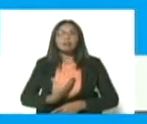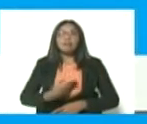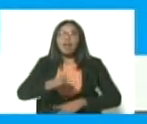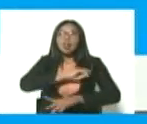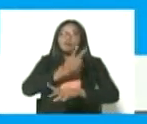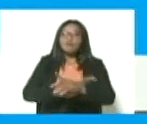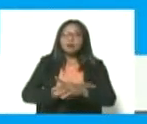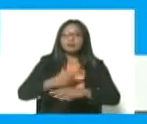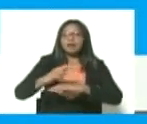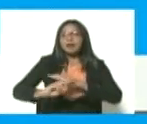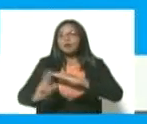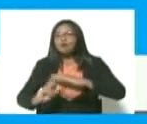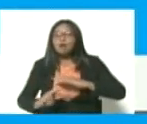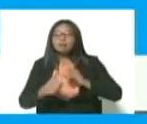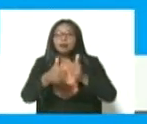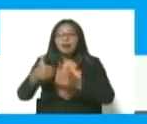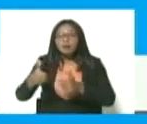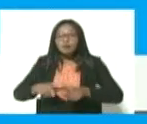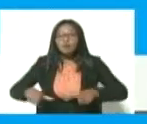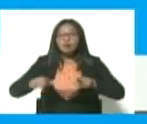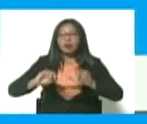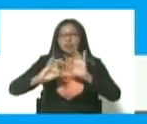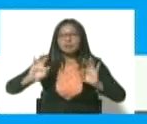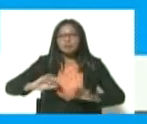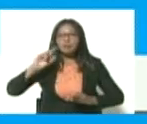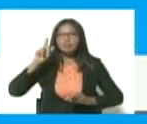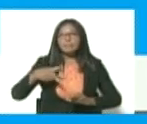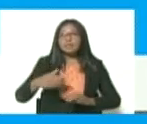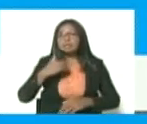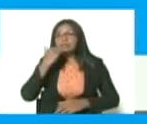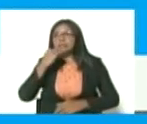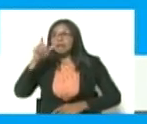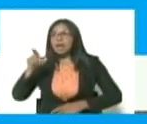poder regional, el poder local, el que está cerca de la gente.